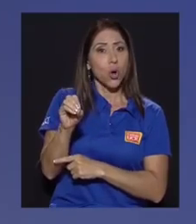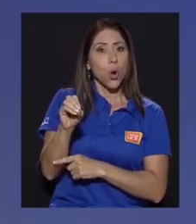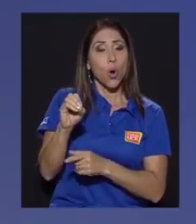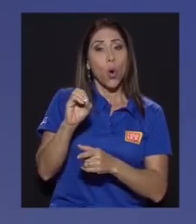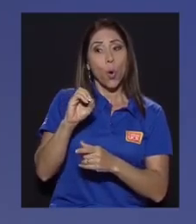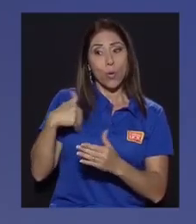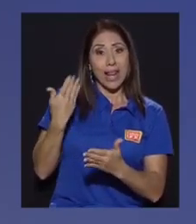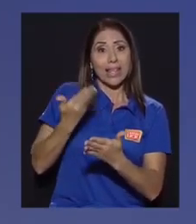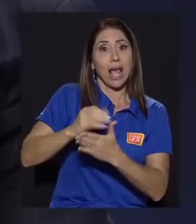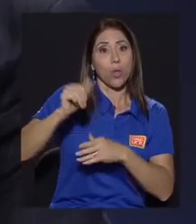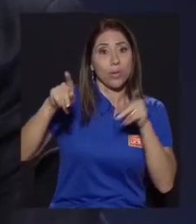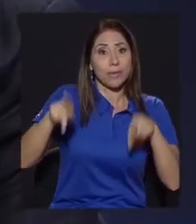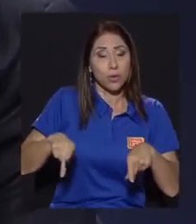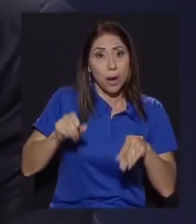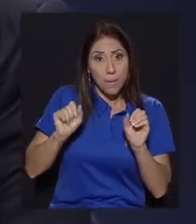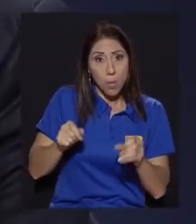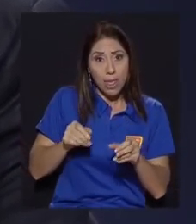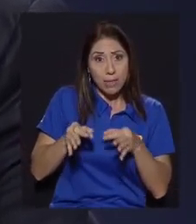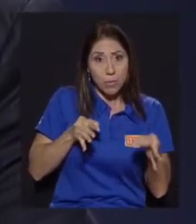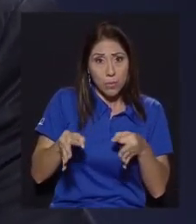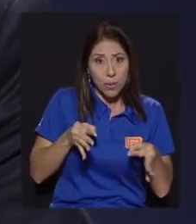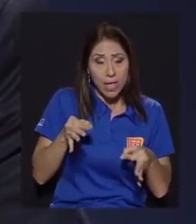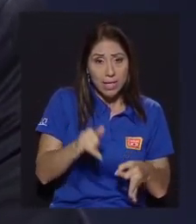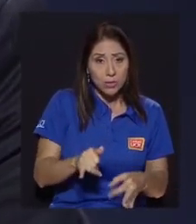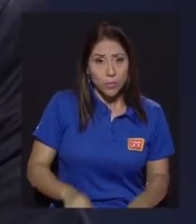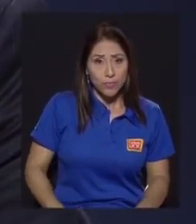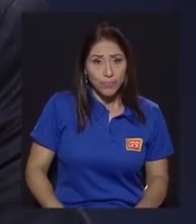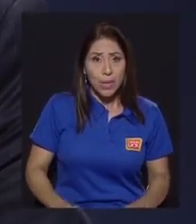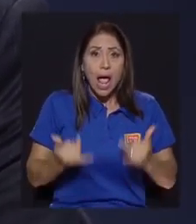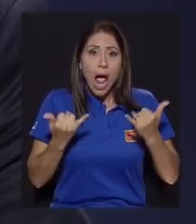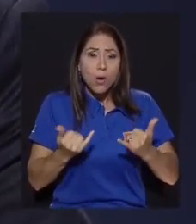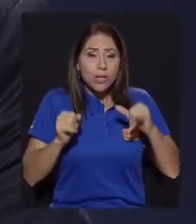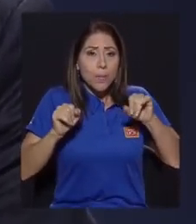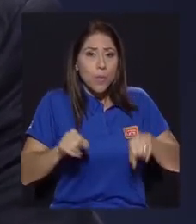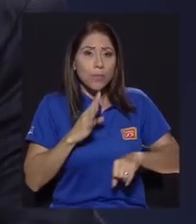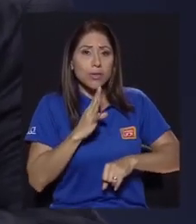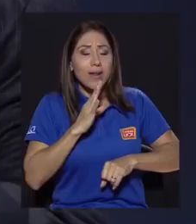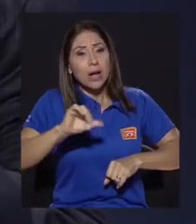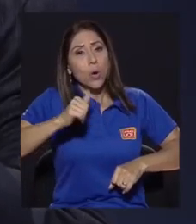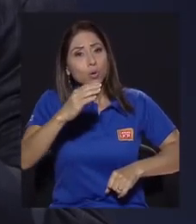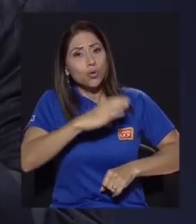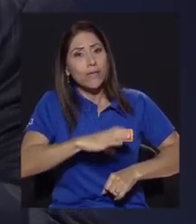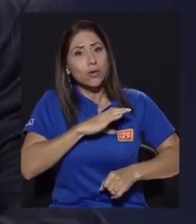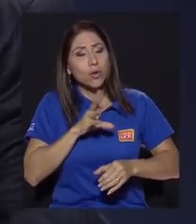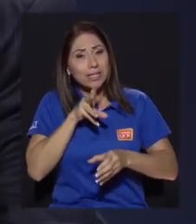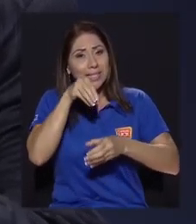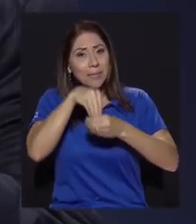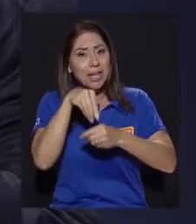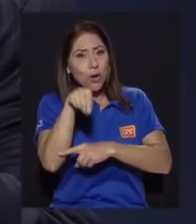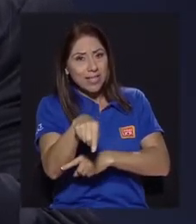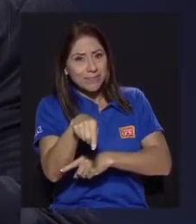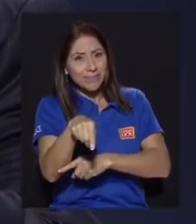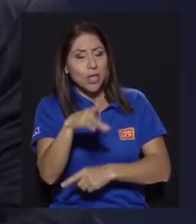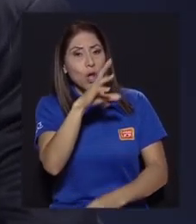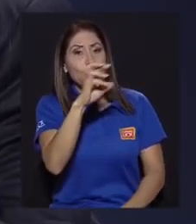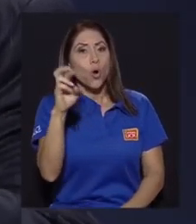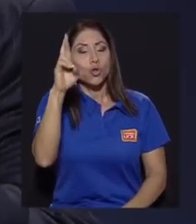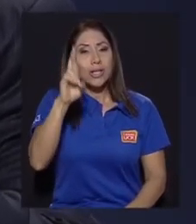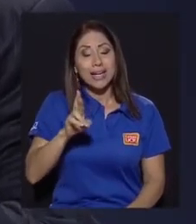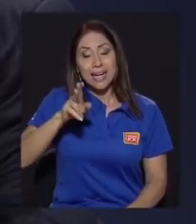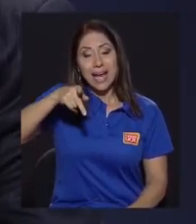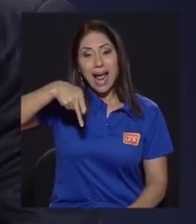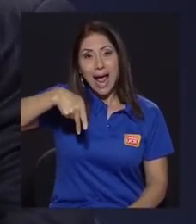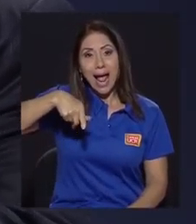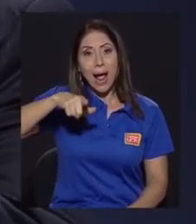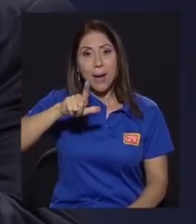desmenuzar eso ahorita podemos hablar de otros factores que intervinieron allí costa rica la plutocracia